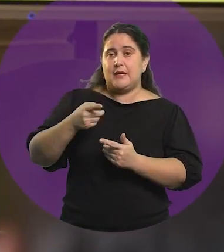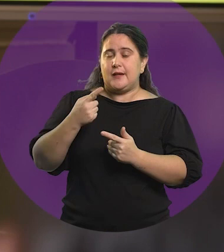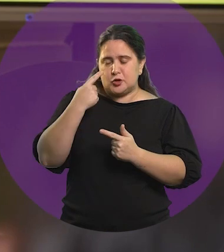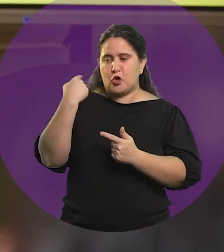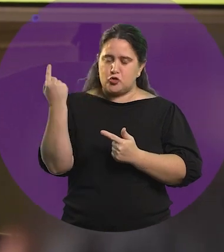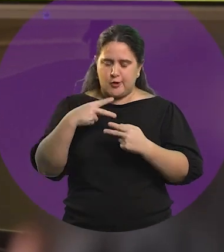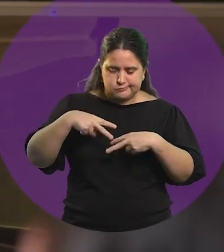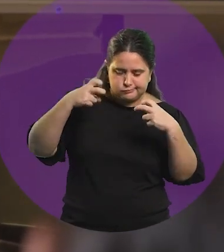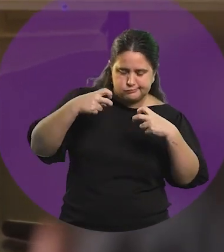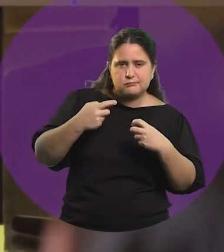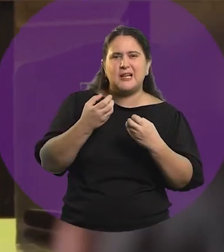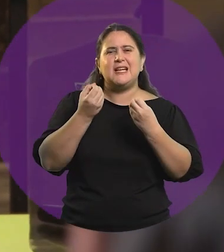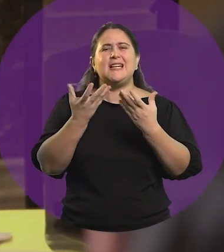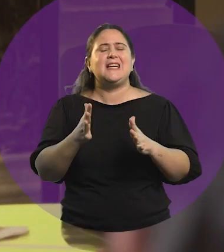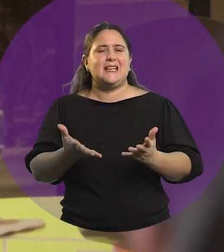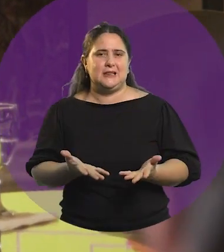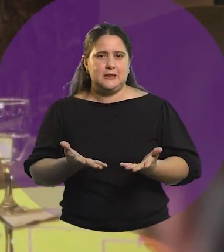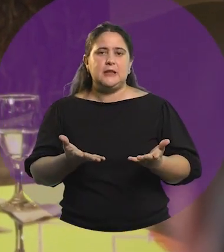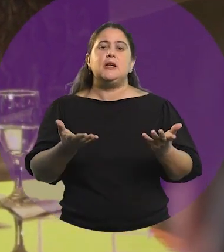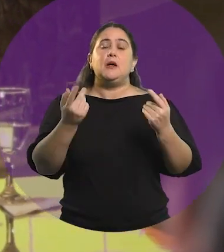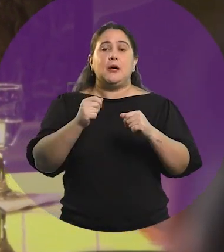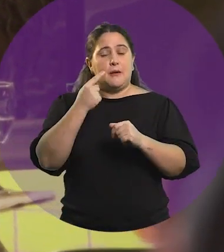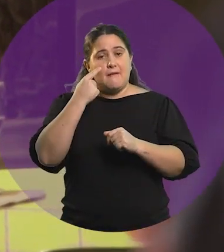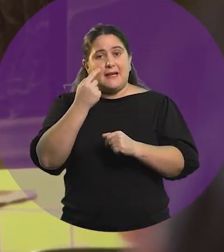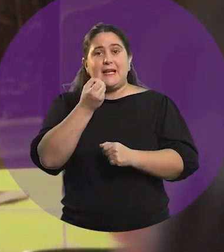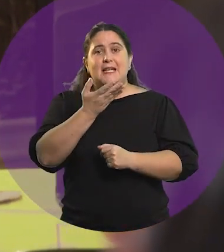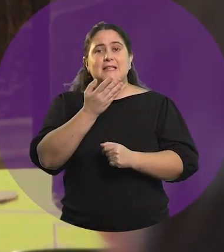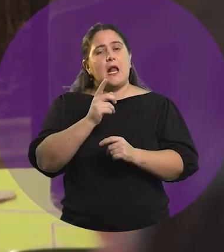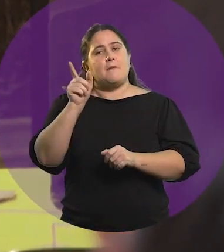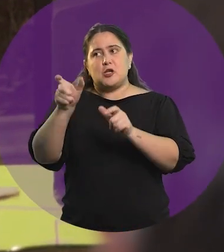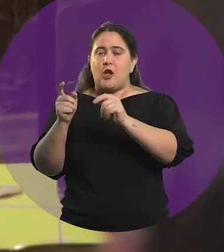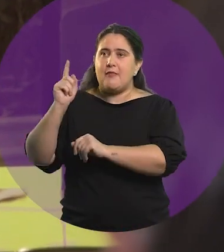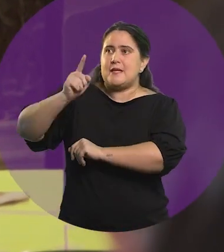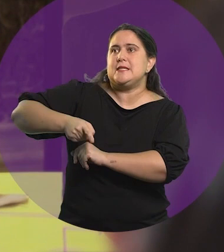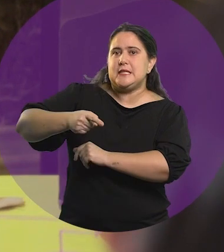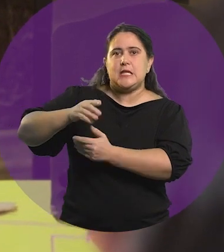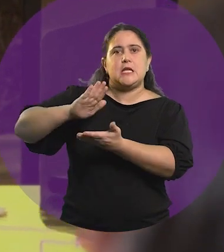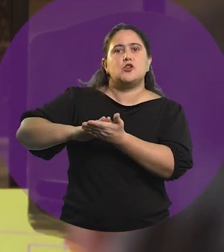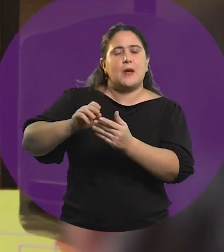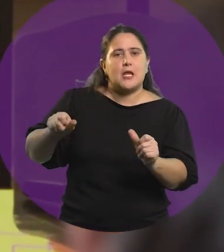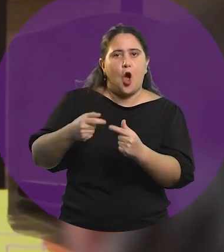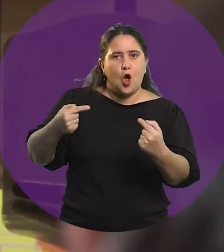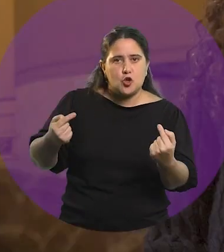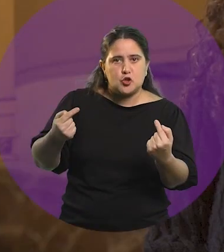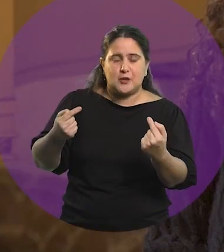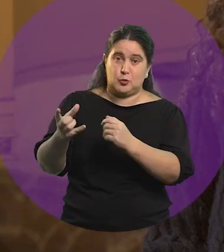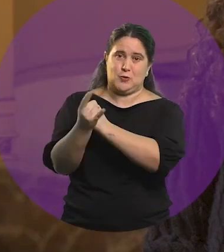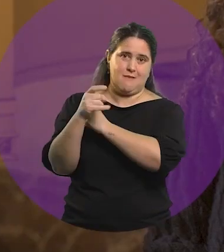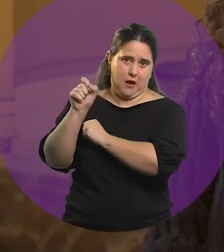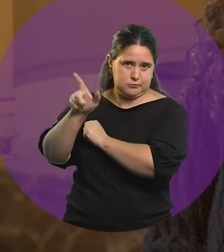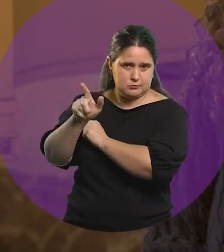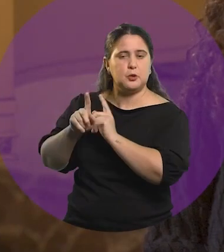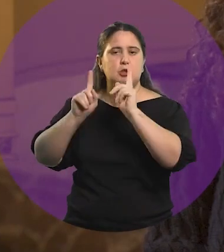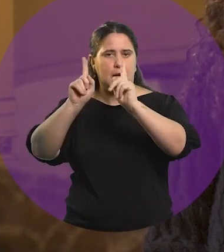a medir. ¿Y qué era lo que queríamos? Un indicador que justamente a las personas que toman decisiones, Fiorella, Irene, Leandro, de